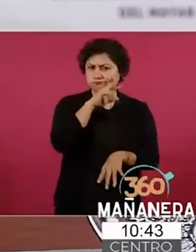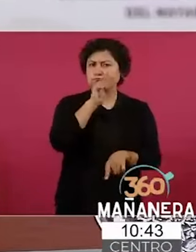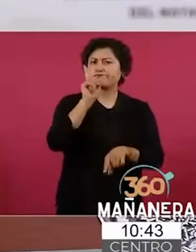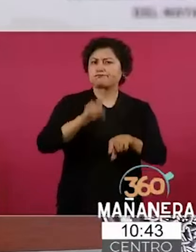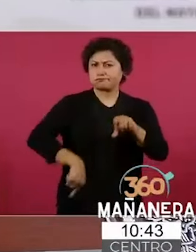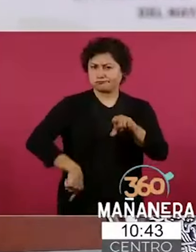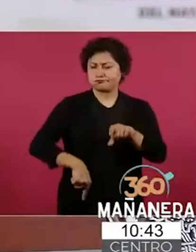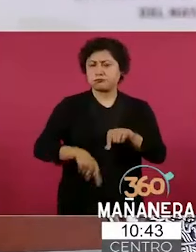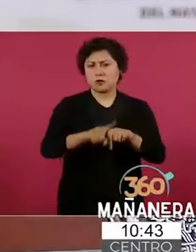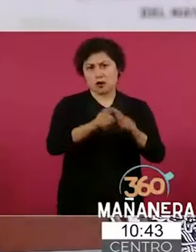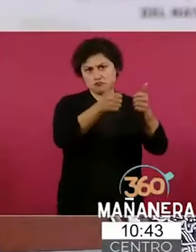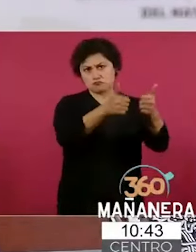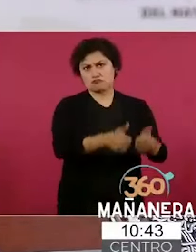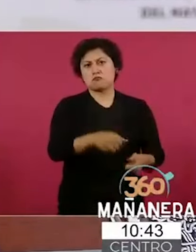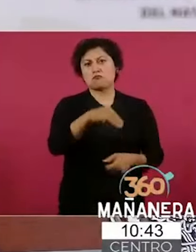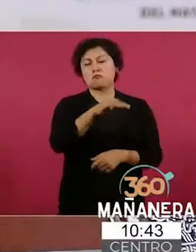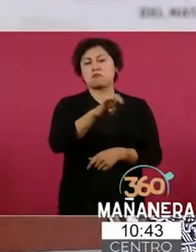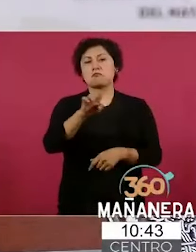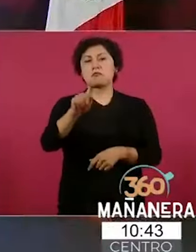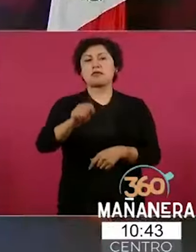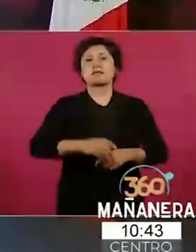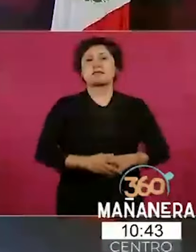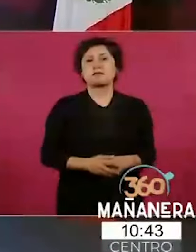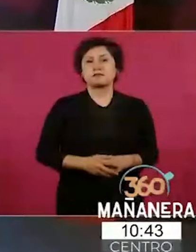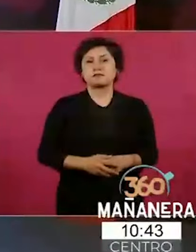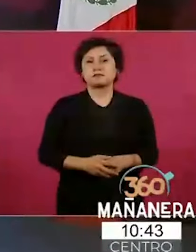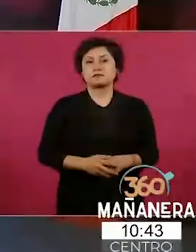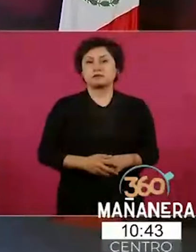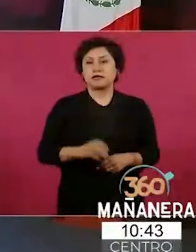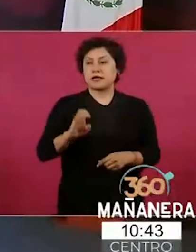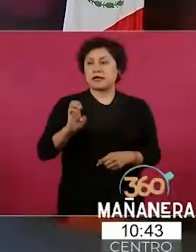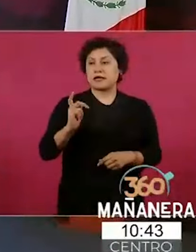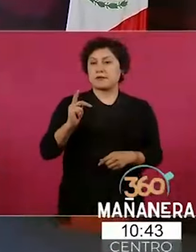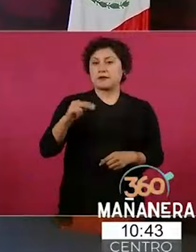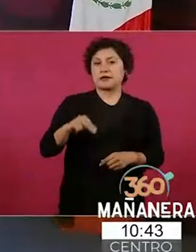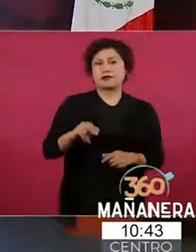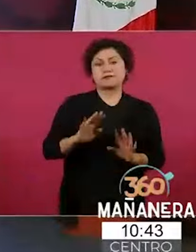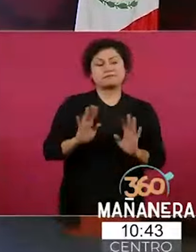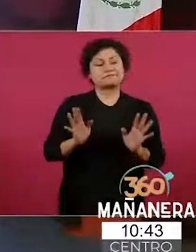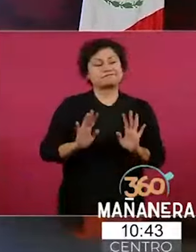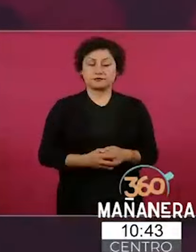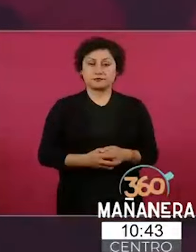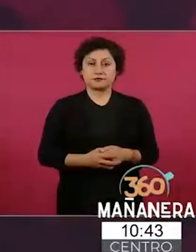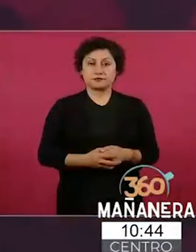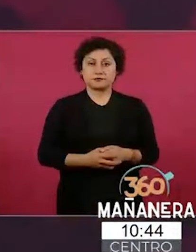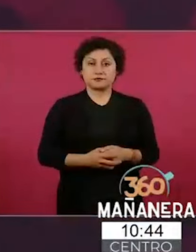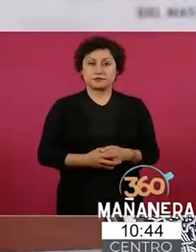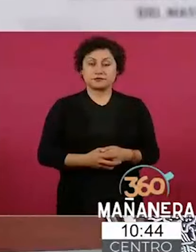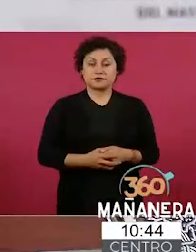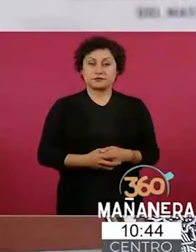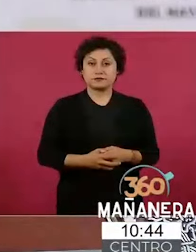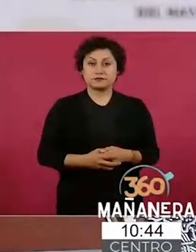Anaya y tampoco aceptó el presidente